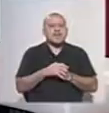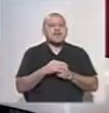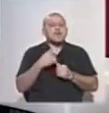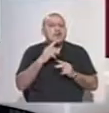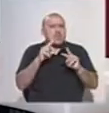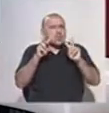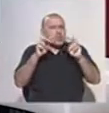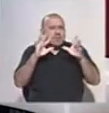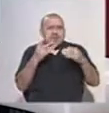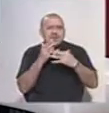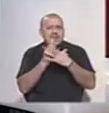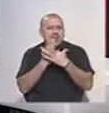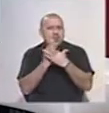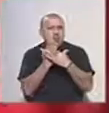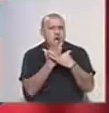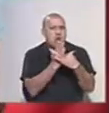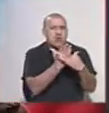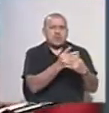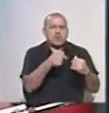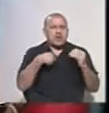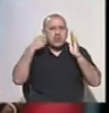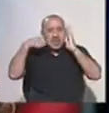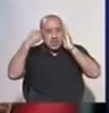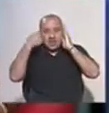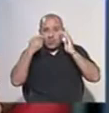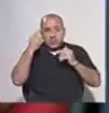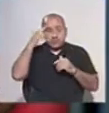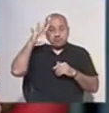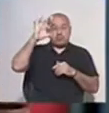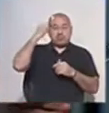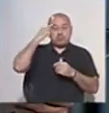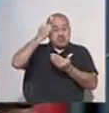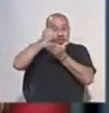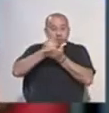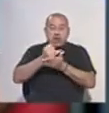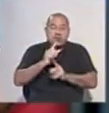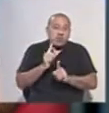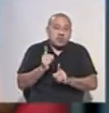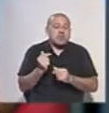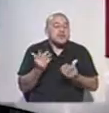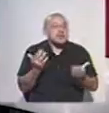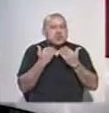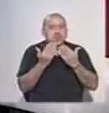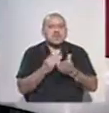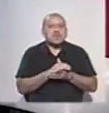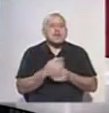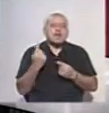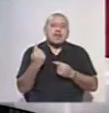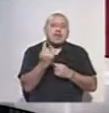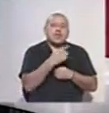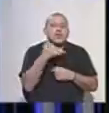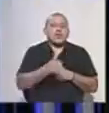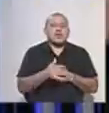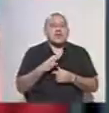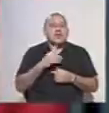con Tiburón, porque no creo que la película de Tiburón me haya impactado, ni mucho menos. No sé de dónde viene. Me gusta, me encanta. Cada uno tiene. Me agarra un